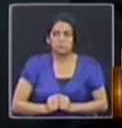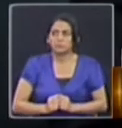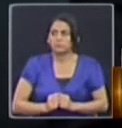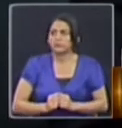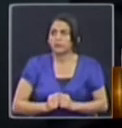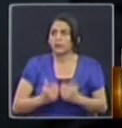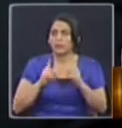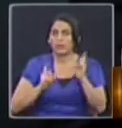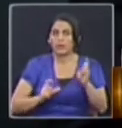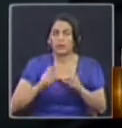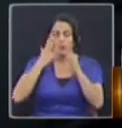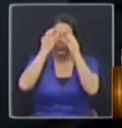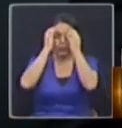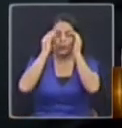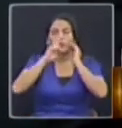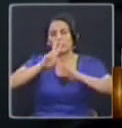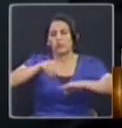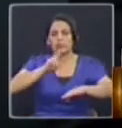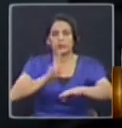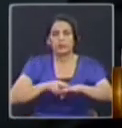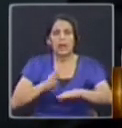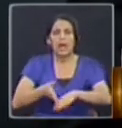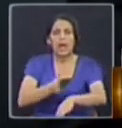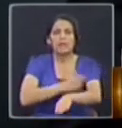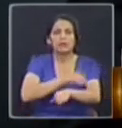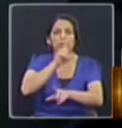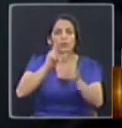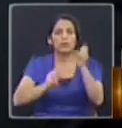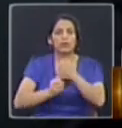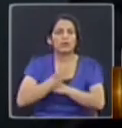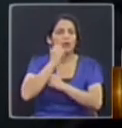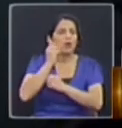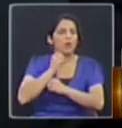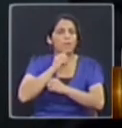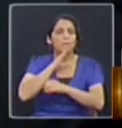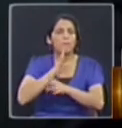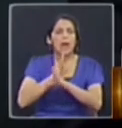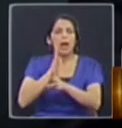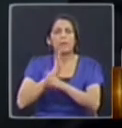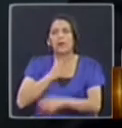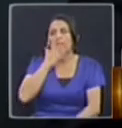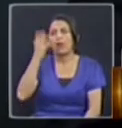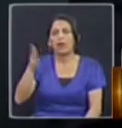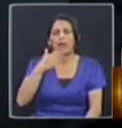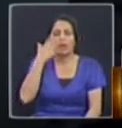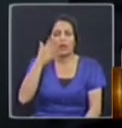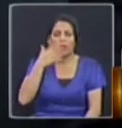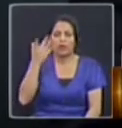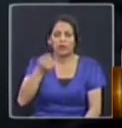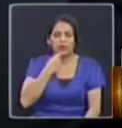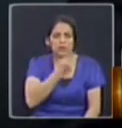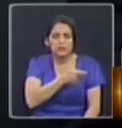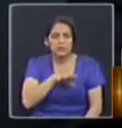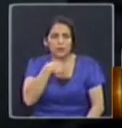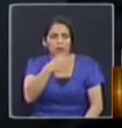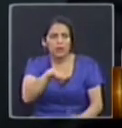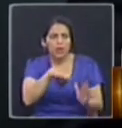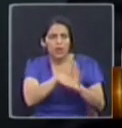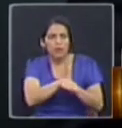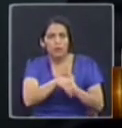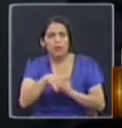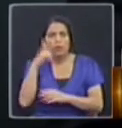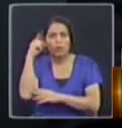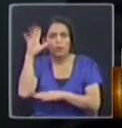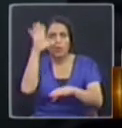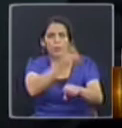la atención normal. Se habló de algo absurdo que inclusive en la ley no existe, que es la incautación. ¿Cómo se puede